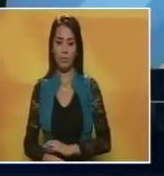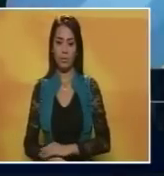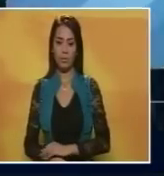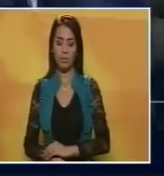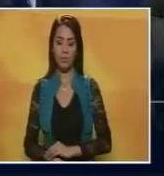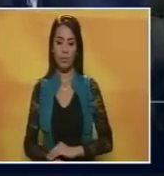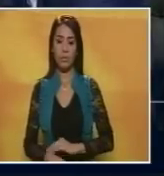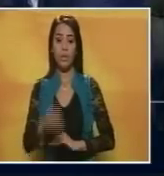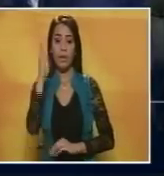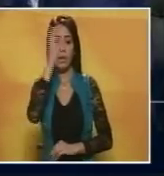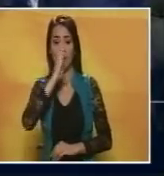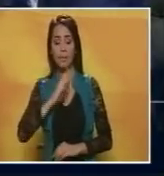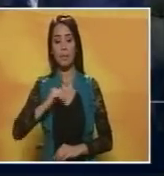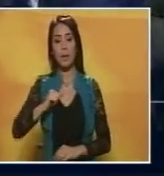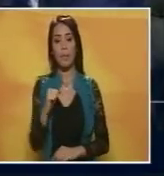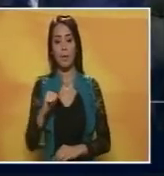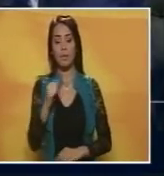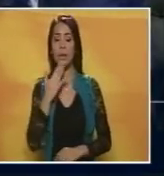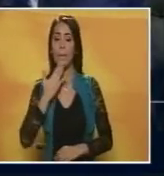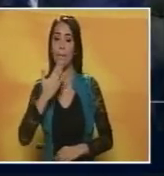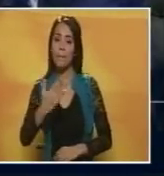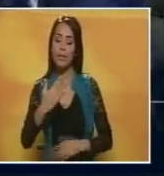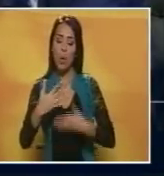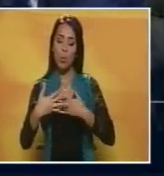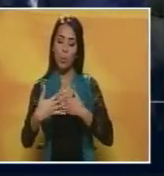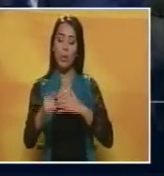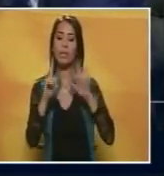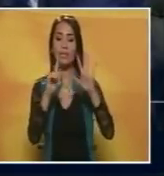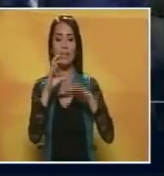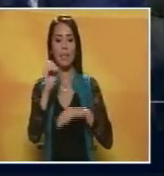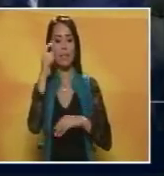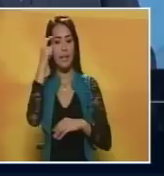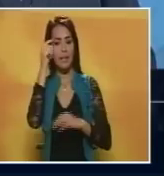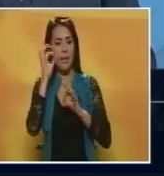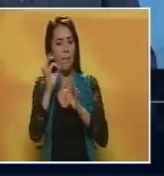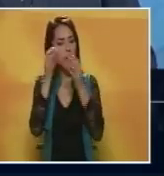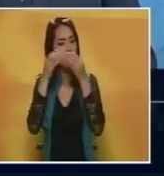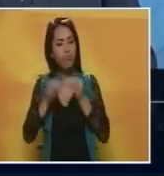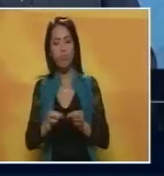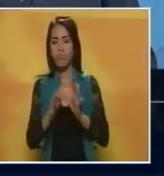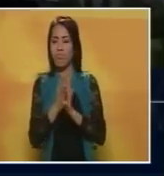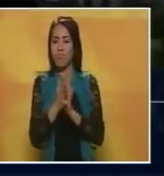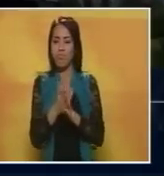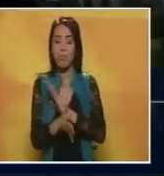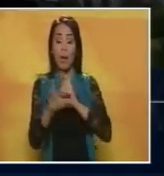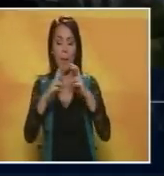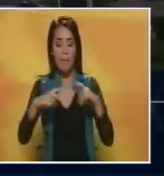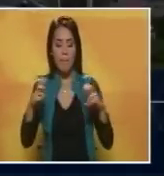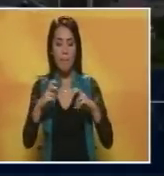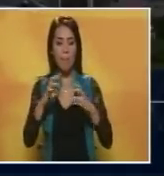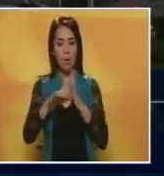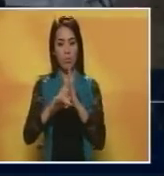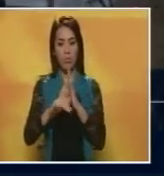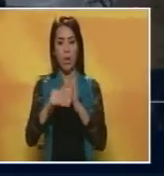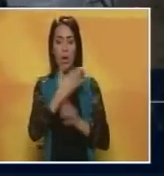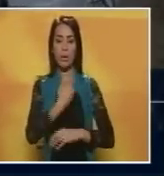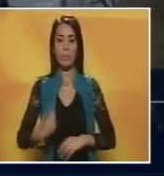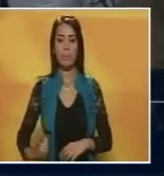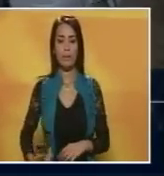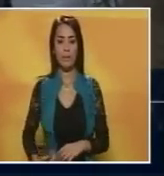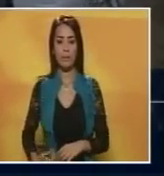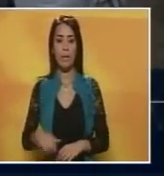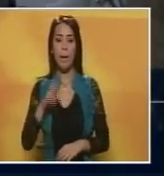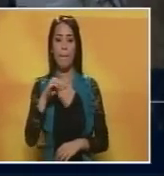en brasil la policía federal solicitó un plazo de 60 días para concluir una investigación por presunta corrupción contra el presidente